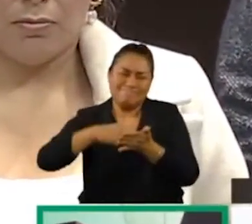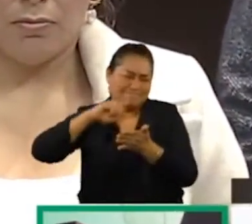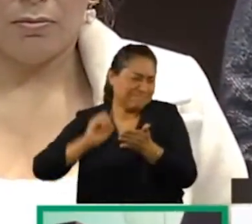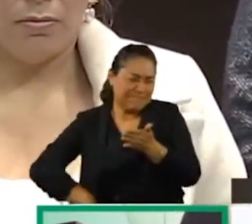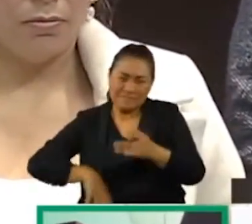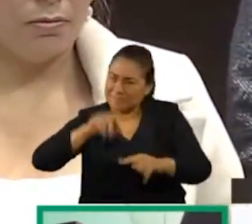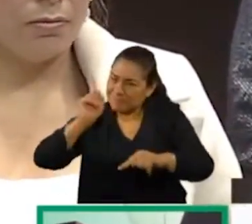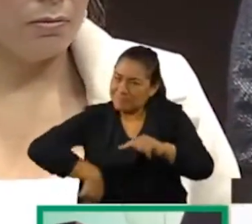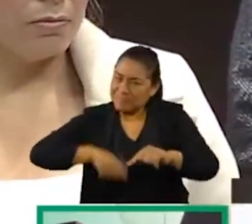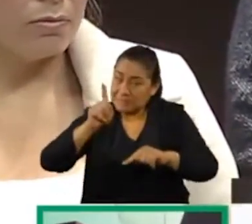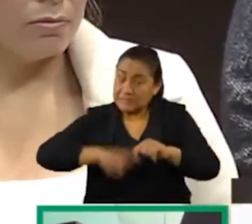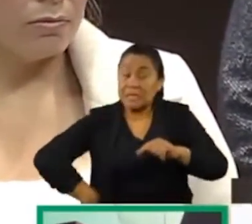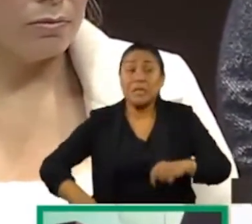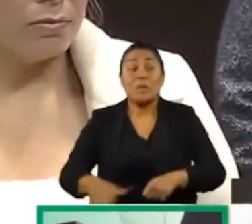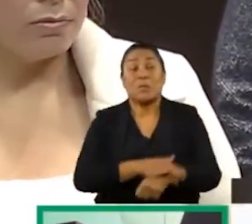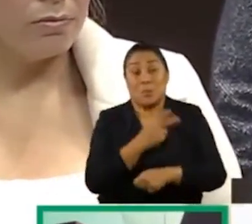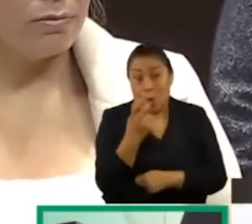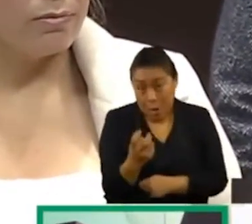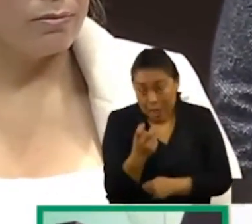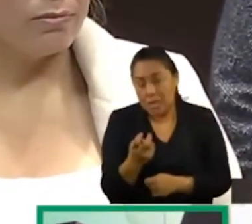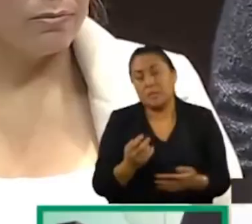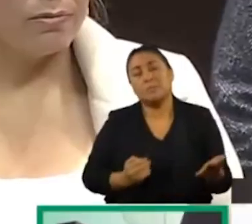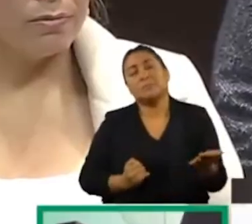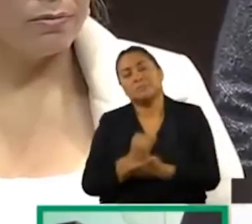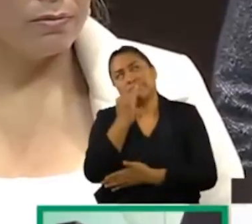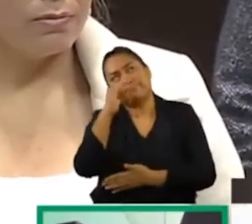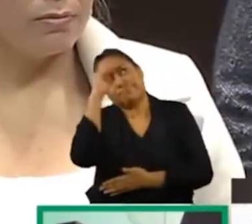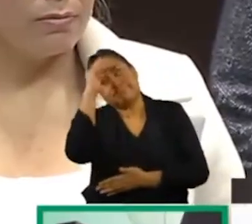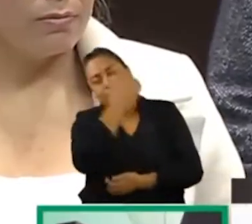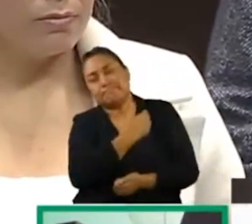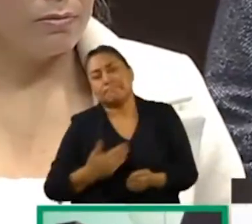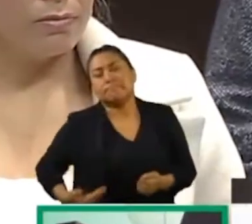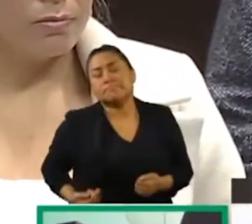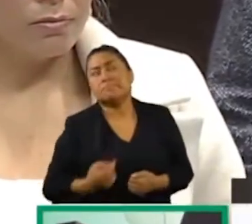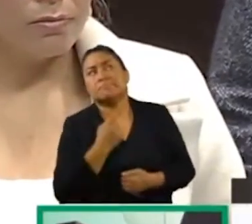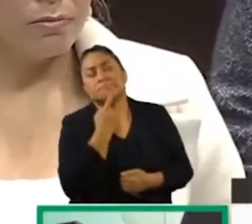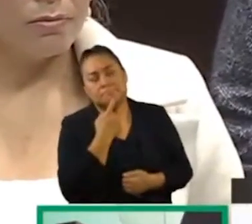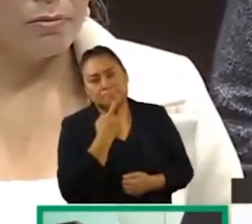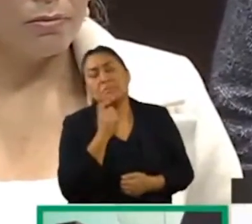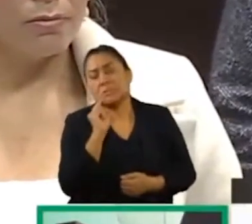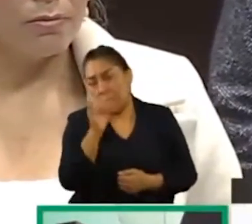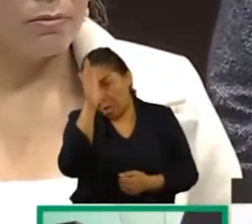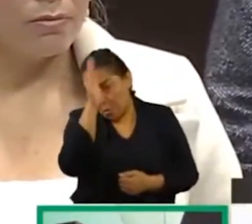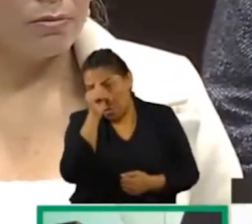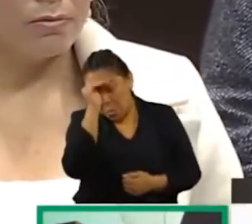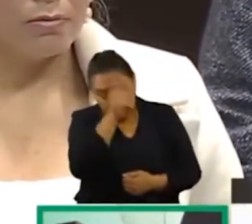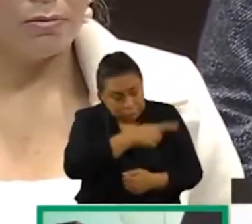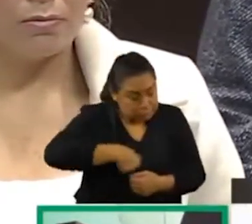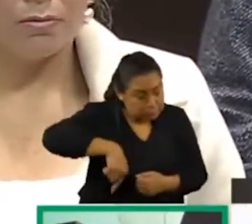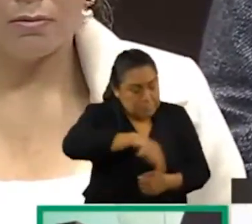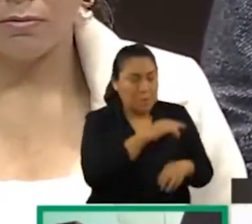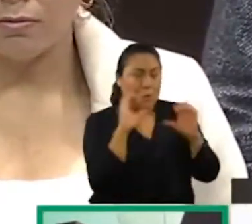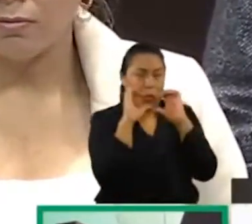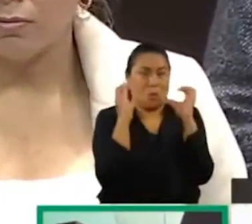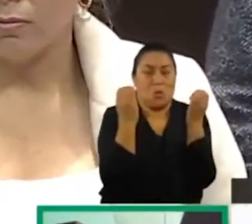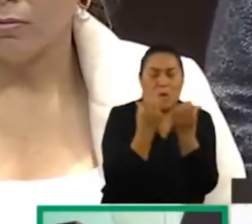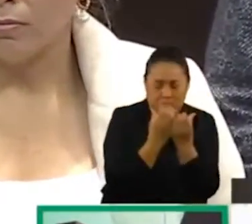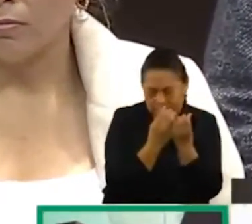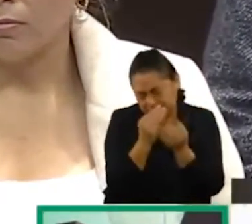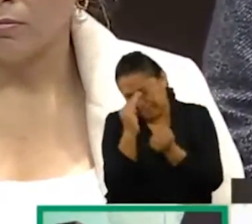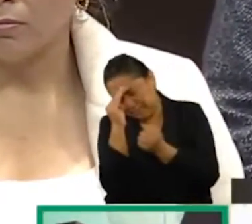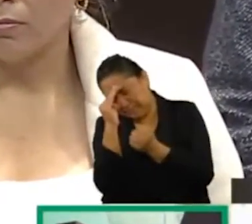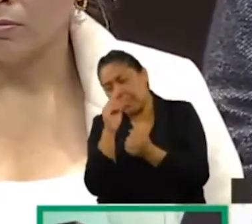la decisión del presidente López Obrador, avalada por el Congreso de la Unión, fue